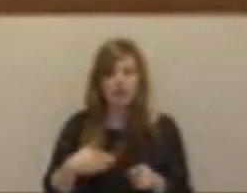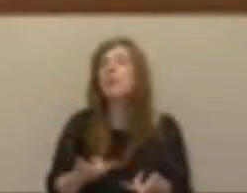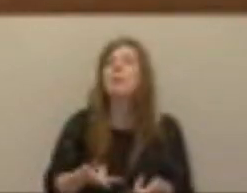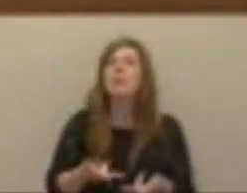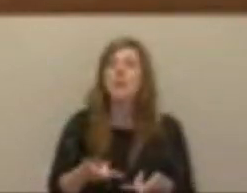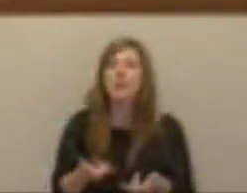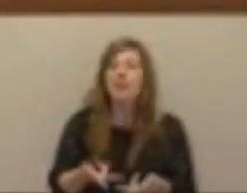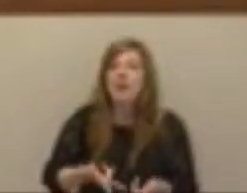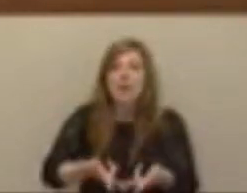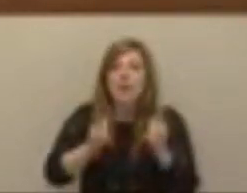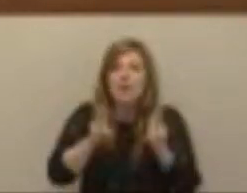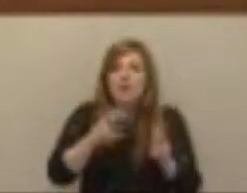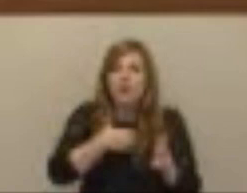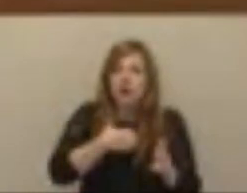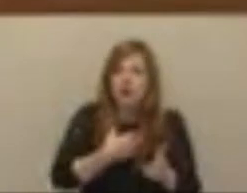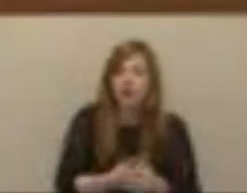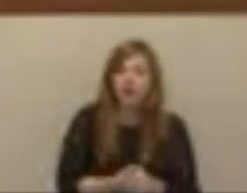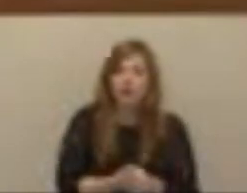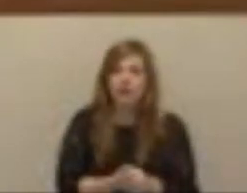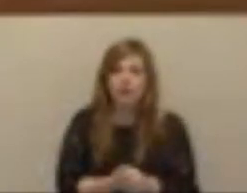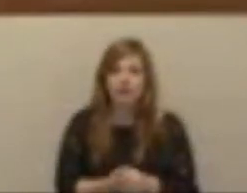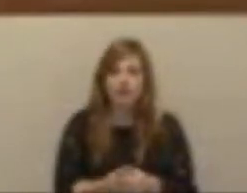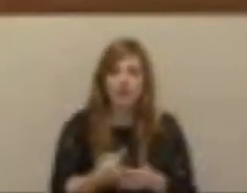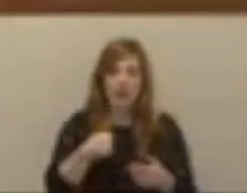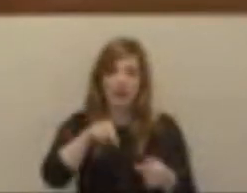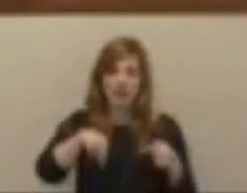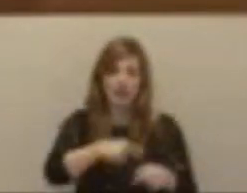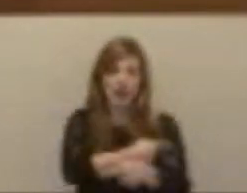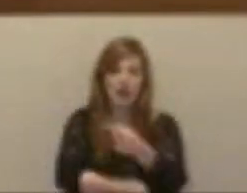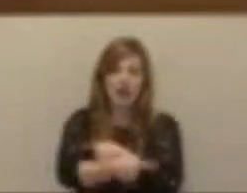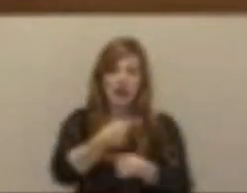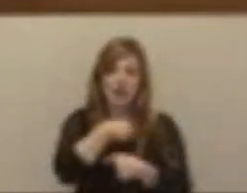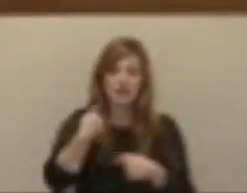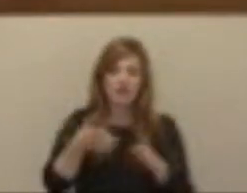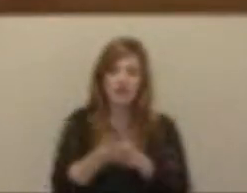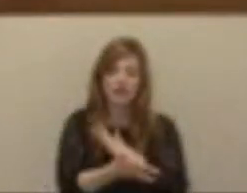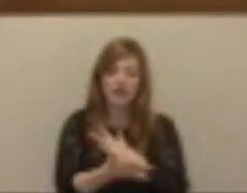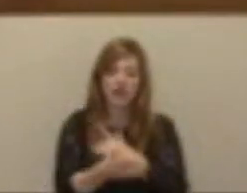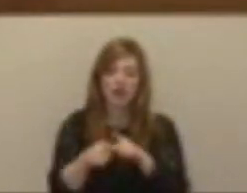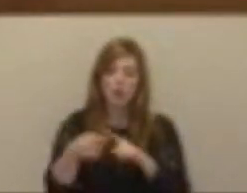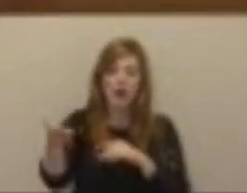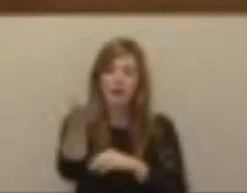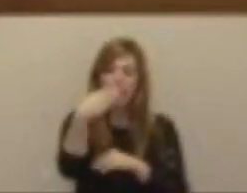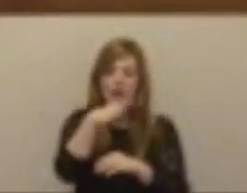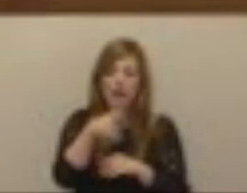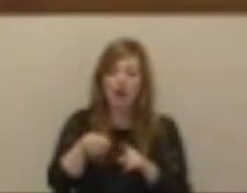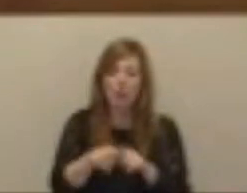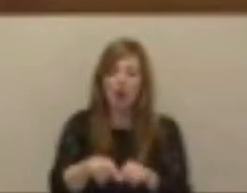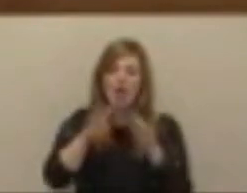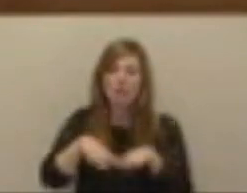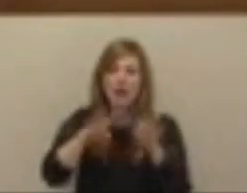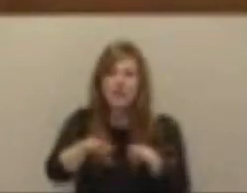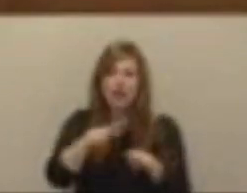que nos apretemos el cinturón mientras vemos cómo los demás no se lo aprietan. Esta camiseta fue la bandera de 2 años de movilizaciones de los empleados públicos a las que ustedes